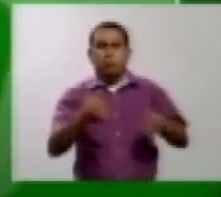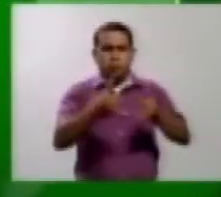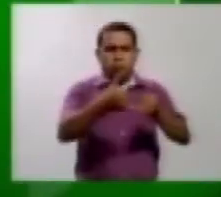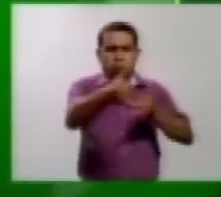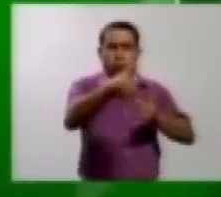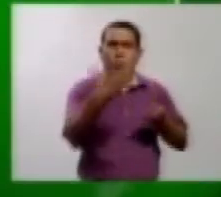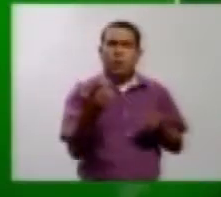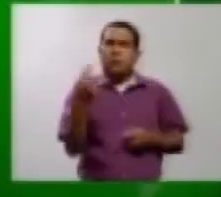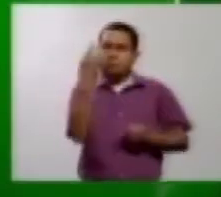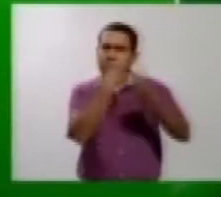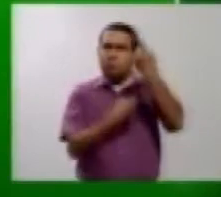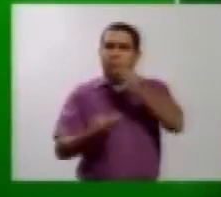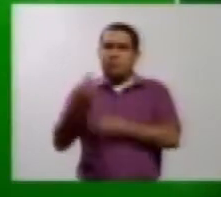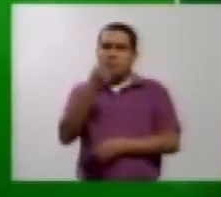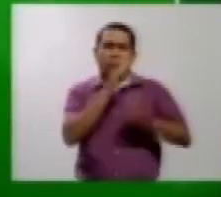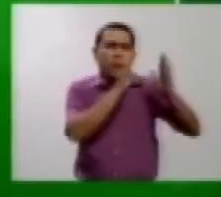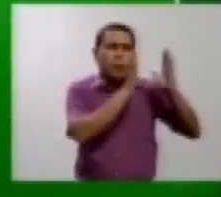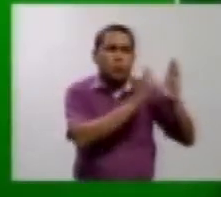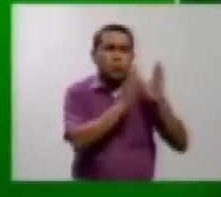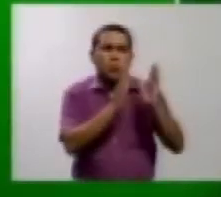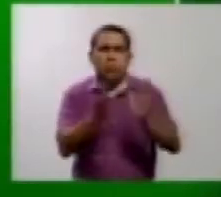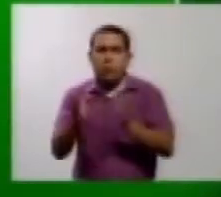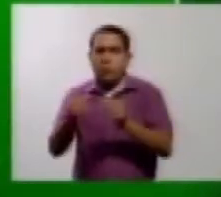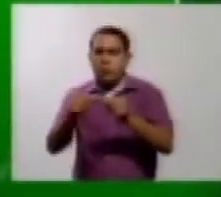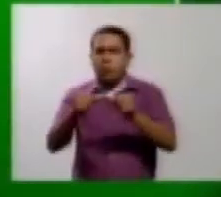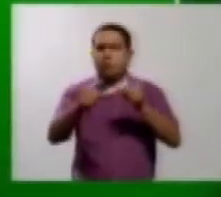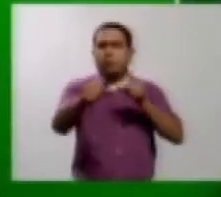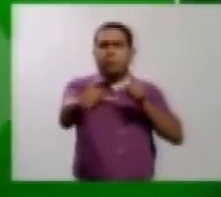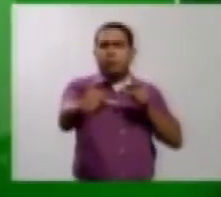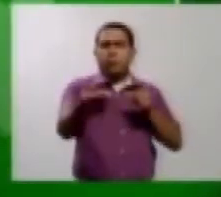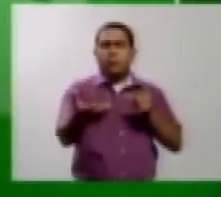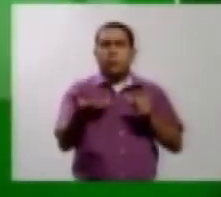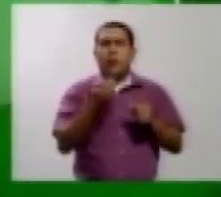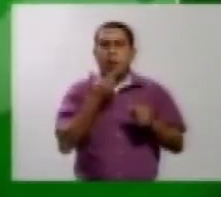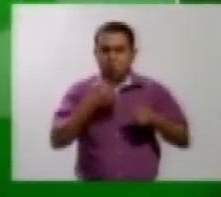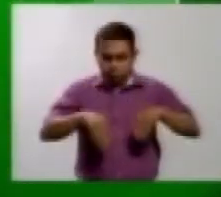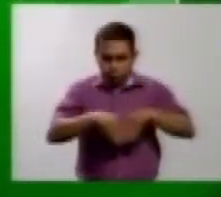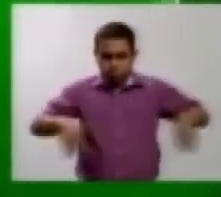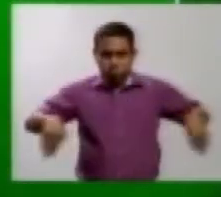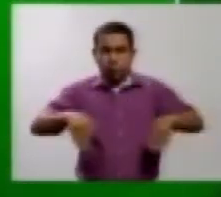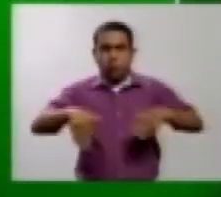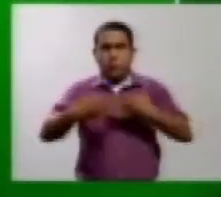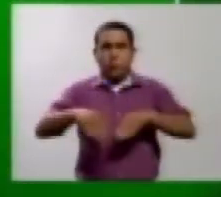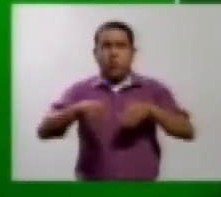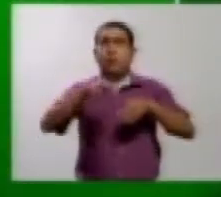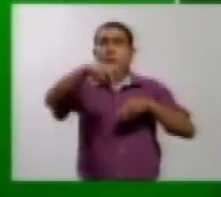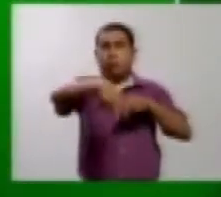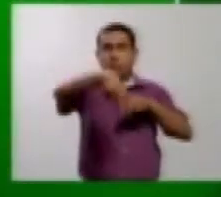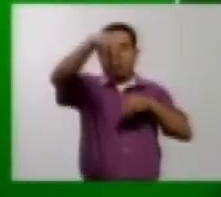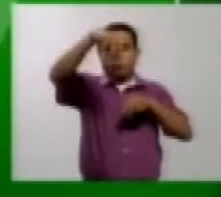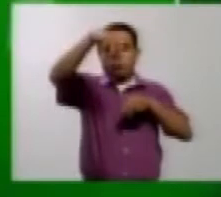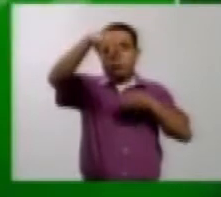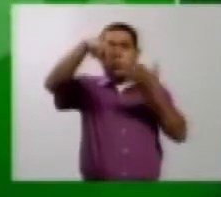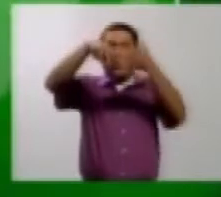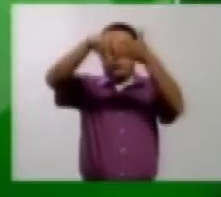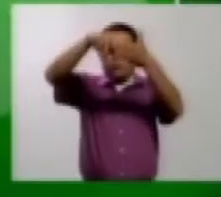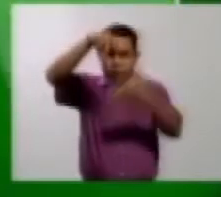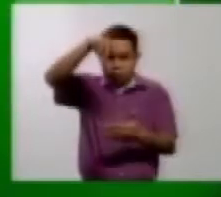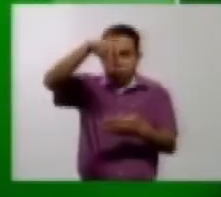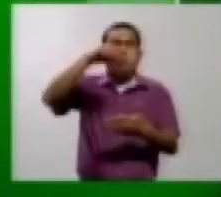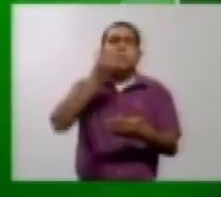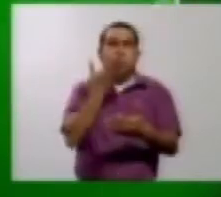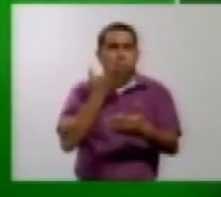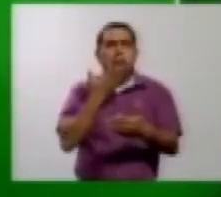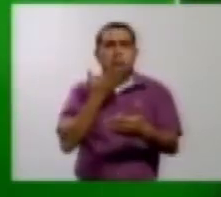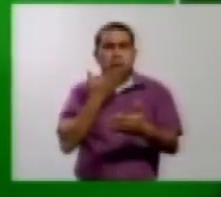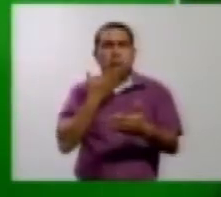Entonces, en ese orden de ideas, la distancia entre el bordillo y la gradería está en una distancia